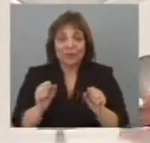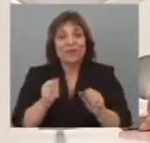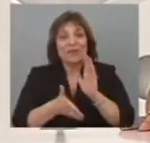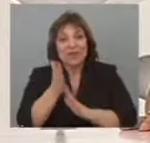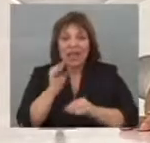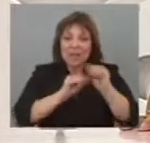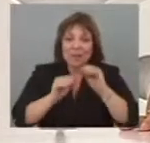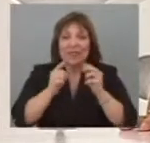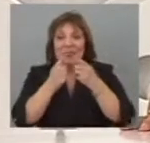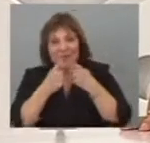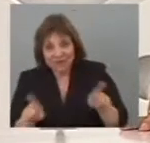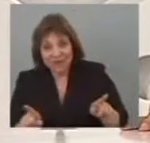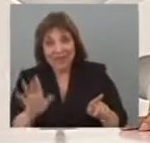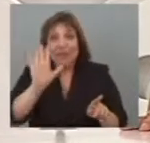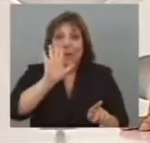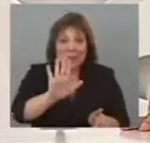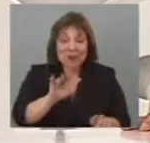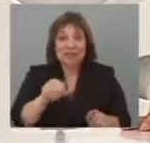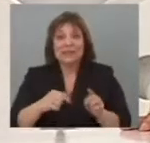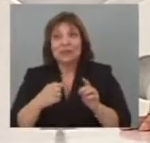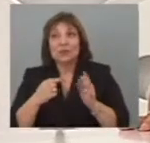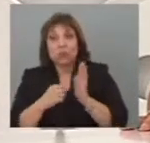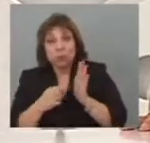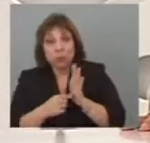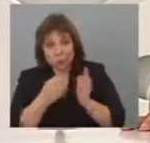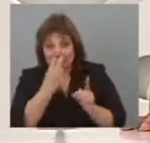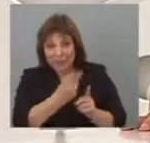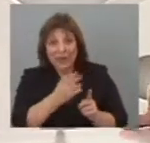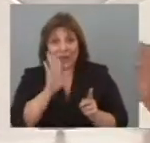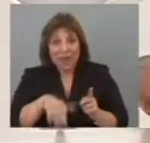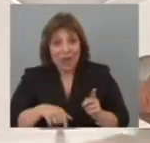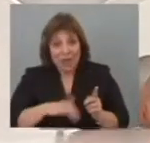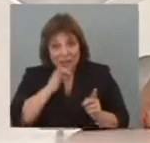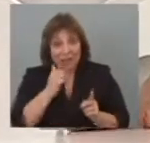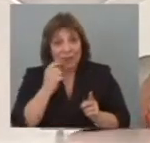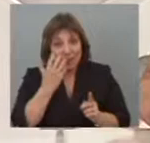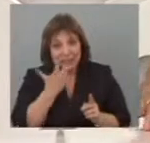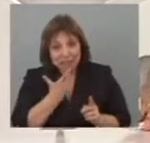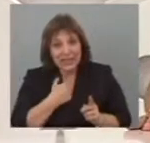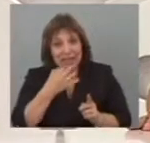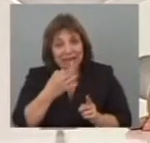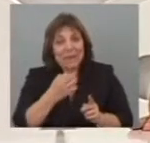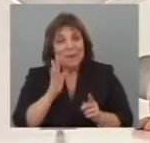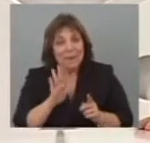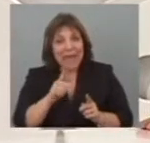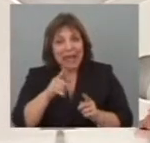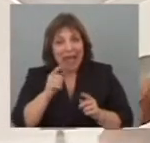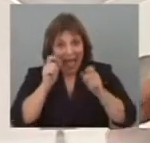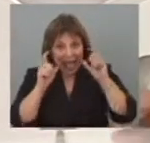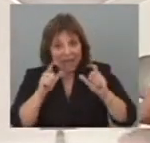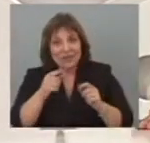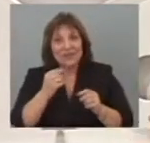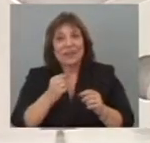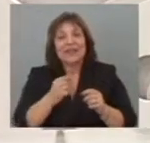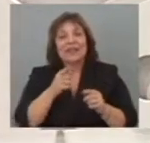implementación distinta. Pero hay un punto que en estos informes se veía y que realmente es impactante y me gustaría como recalcarlo antes de pasar a